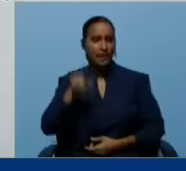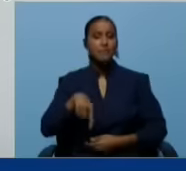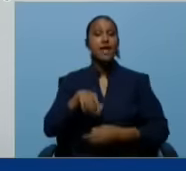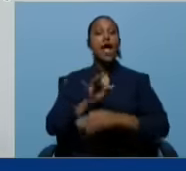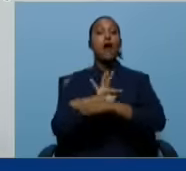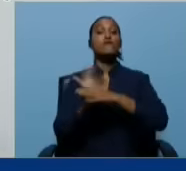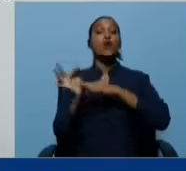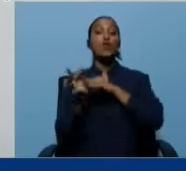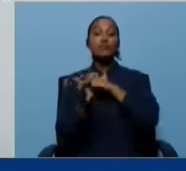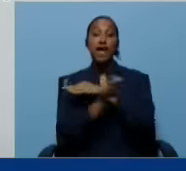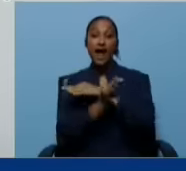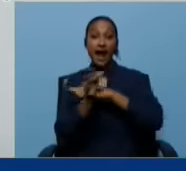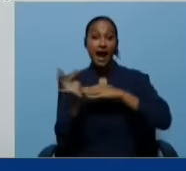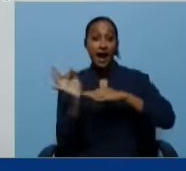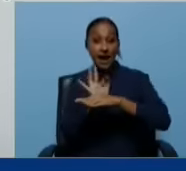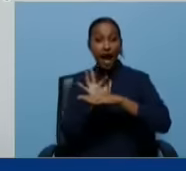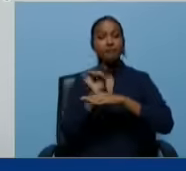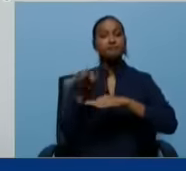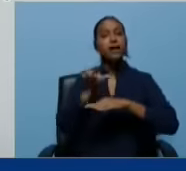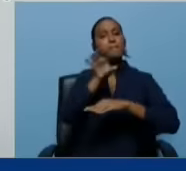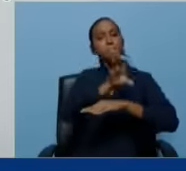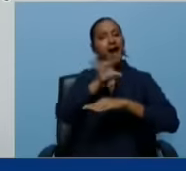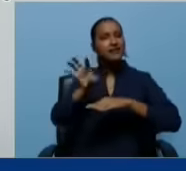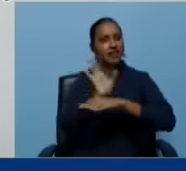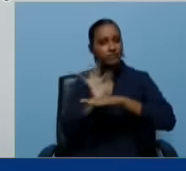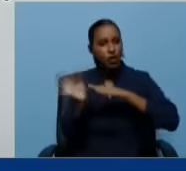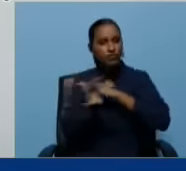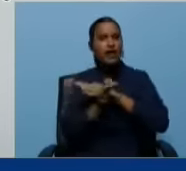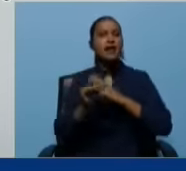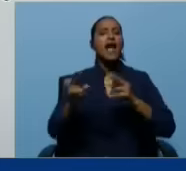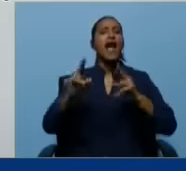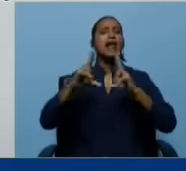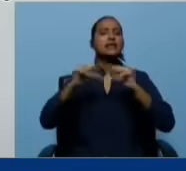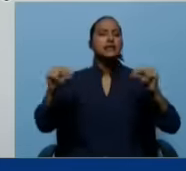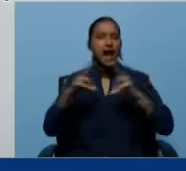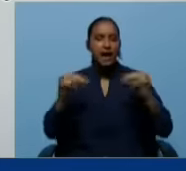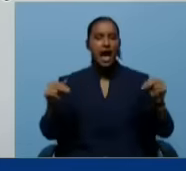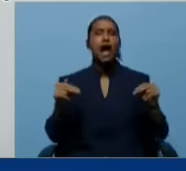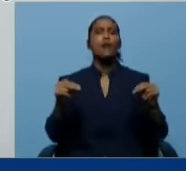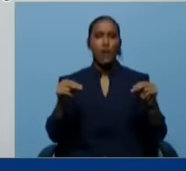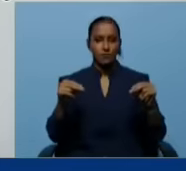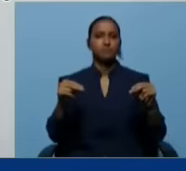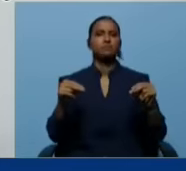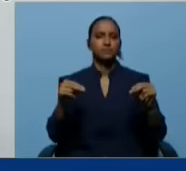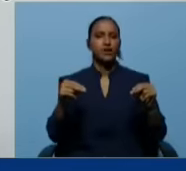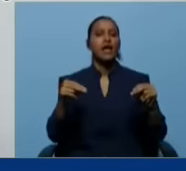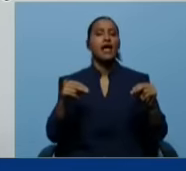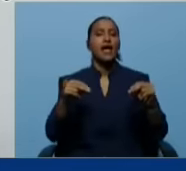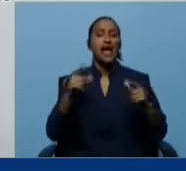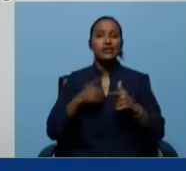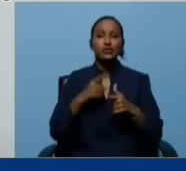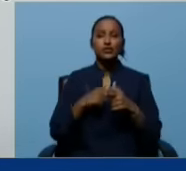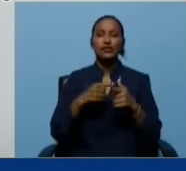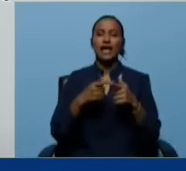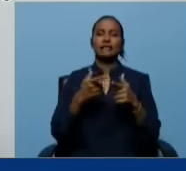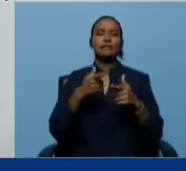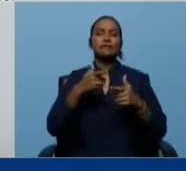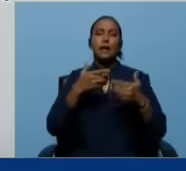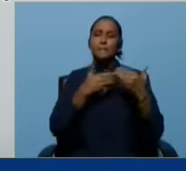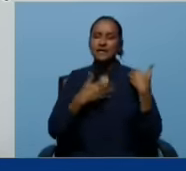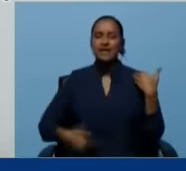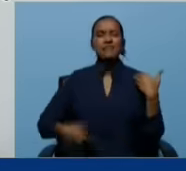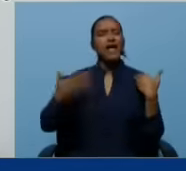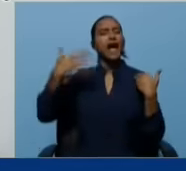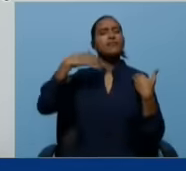en la frontera de Las Manos, y que fueron fundamentales en el retorno del presidente Zelaya en medio de tanta represión en aquel